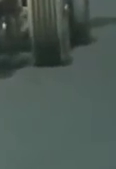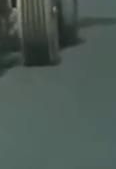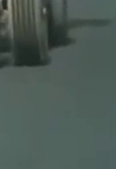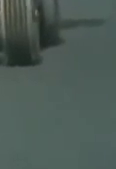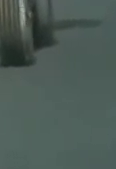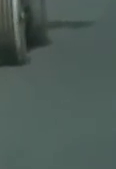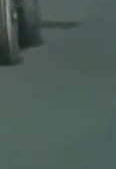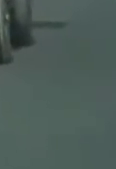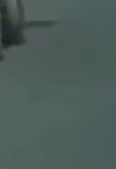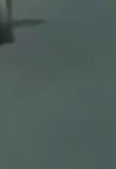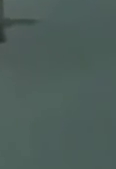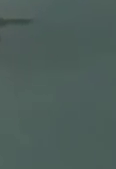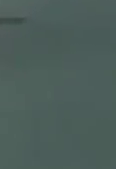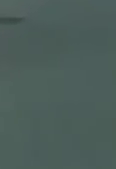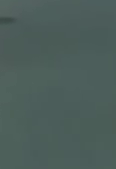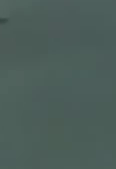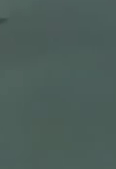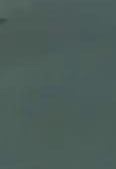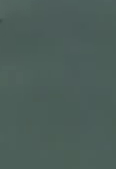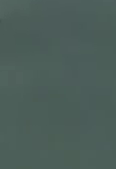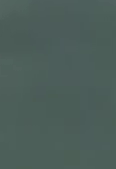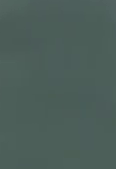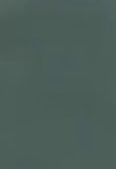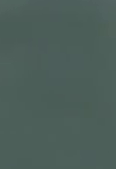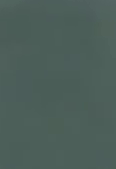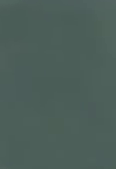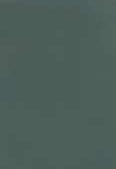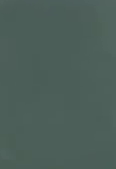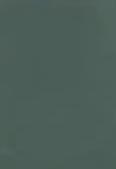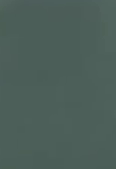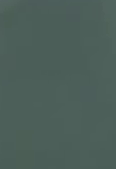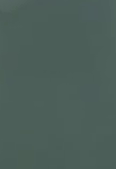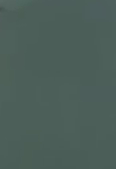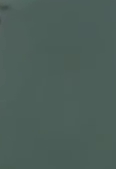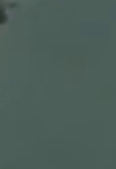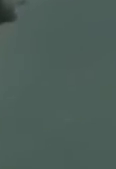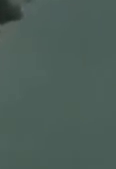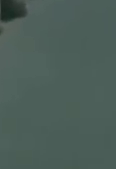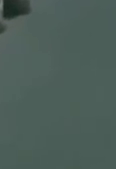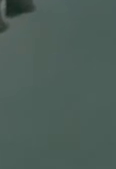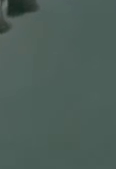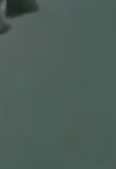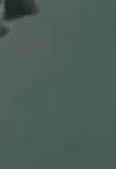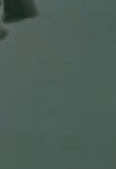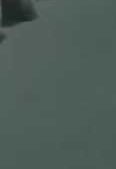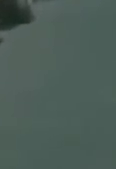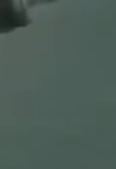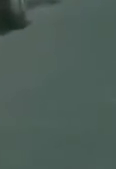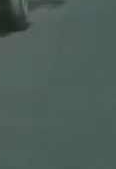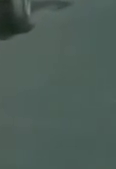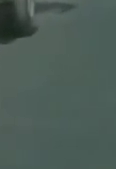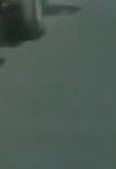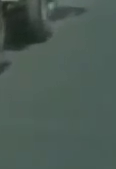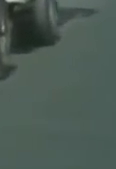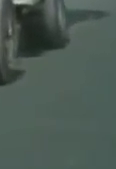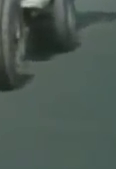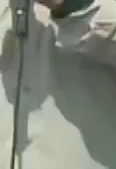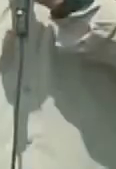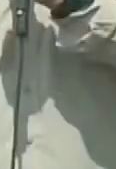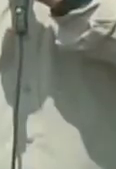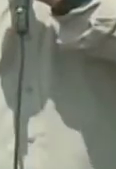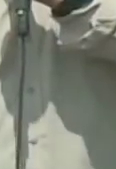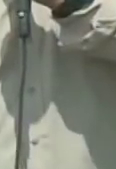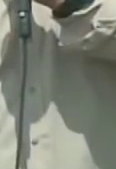Barrio Tricolor, nuestra milicia, nuestro pueblo integrado para el bienestar de los más preciados y la chamba juvenil también que se encuentra